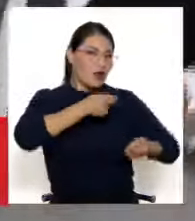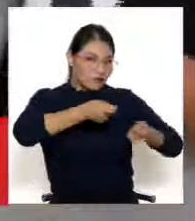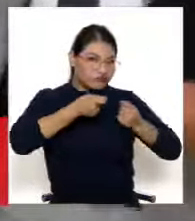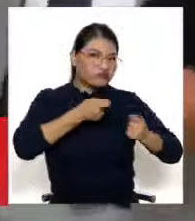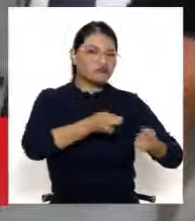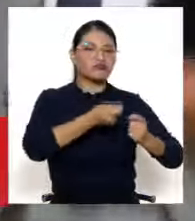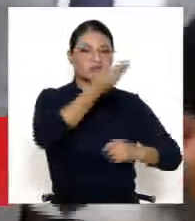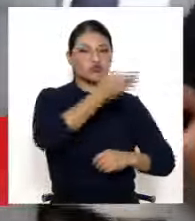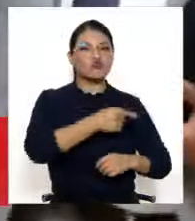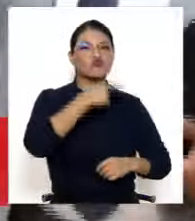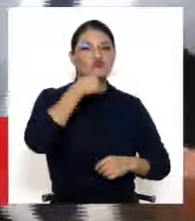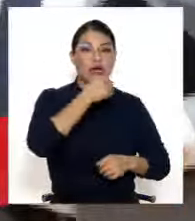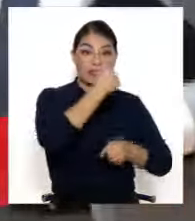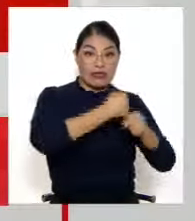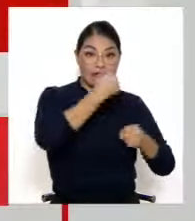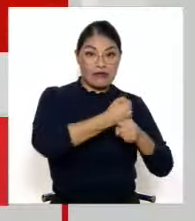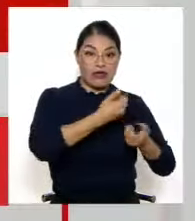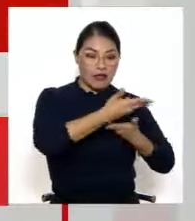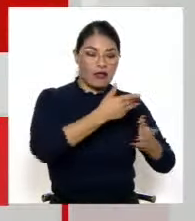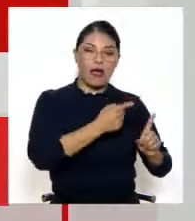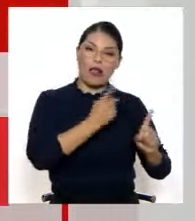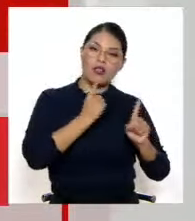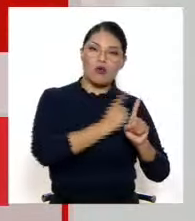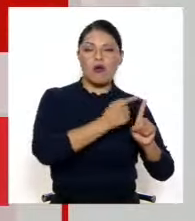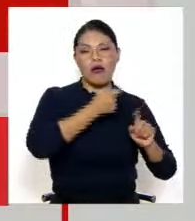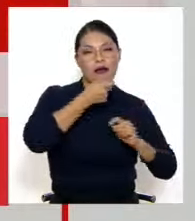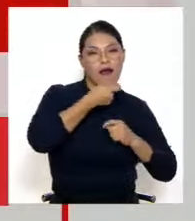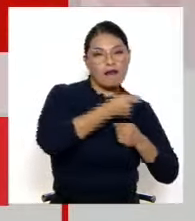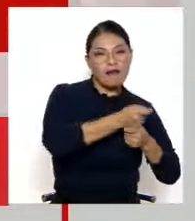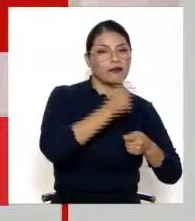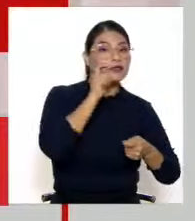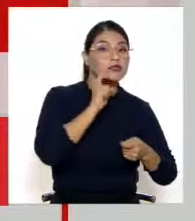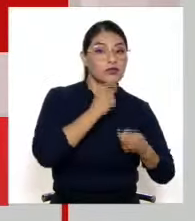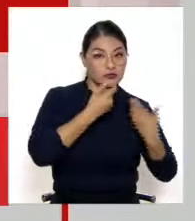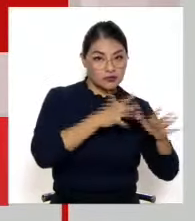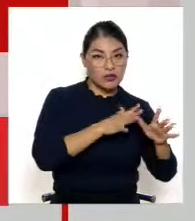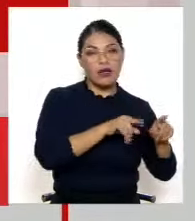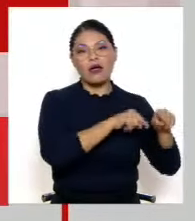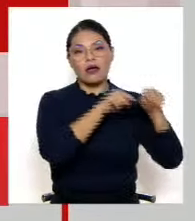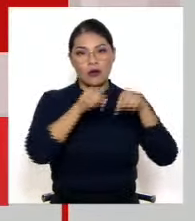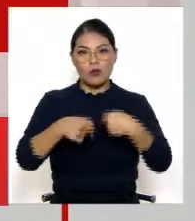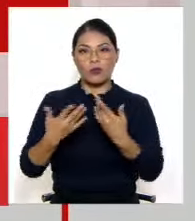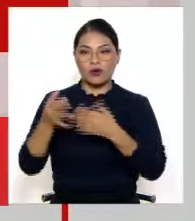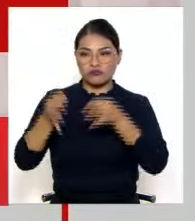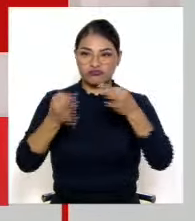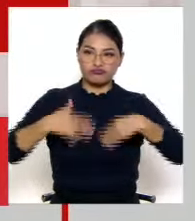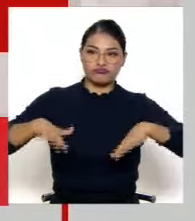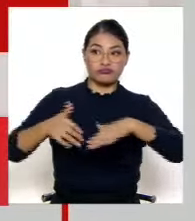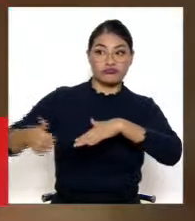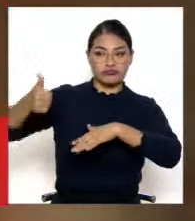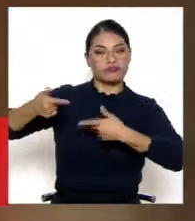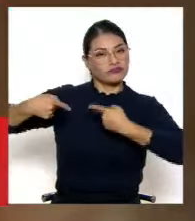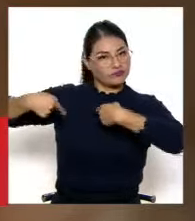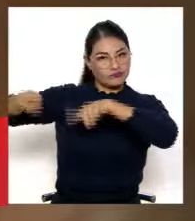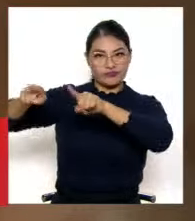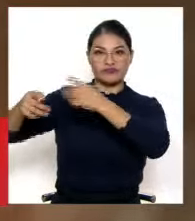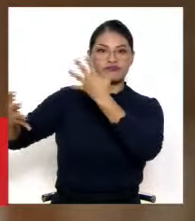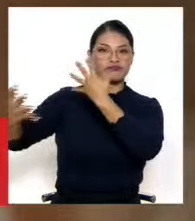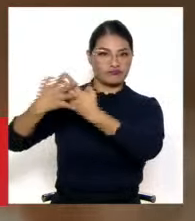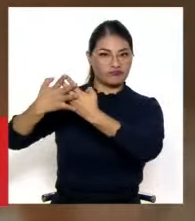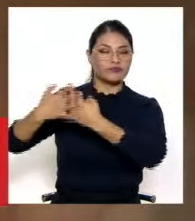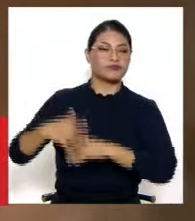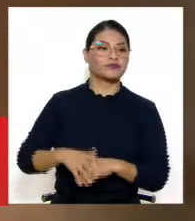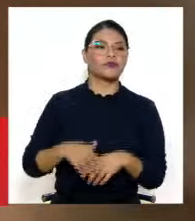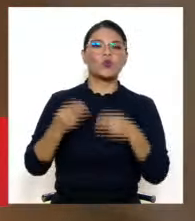agravio de una trabajadora de su despacho La sentencia fue emitida por la sala penal especial de la Corte Suprema los